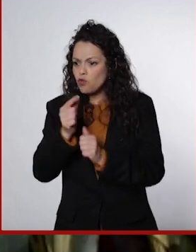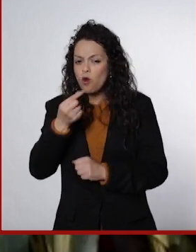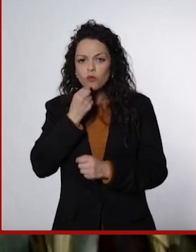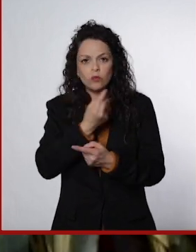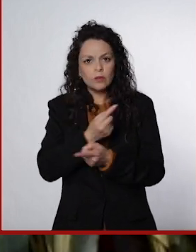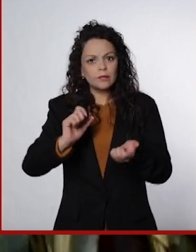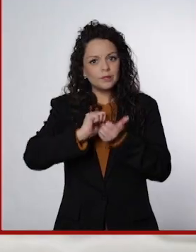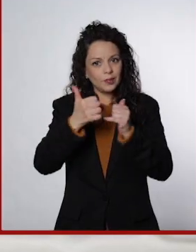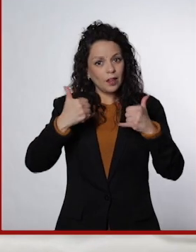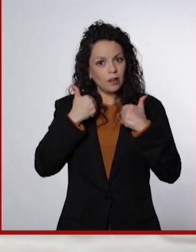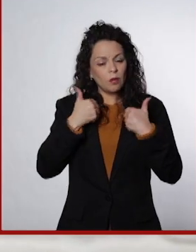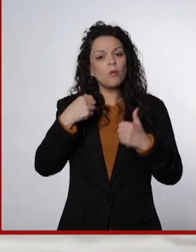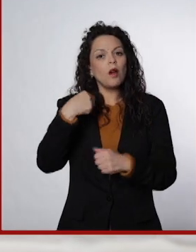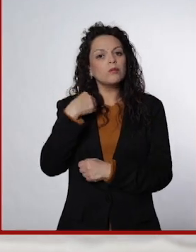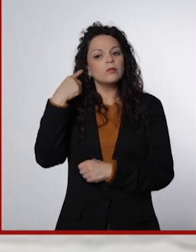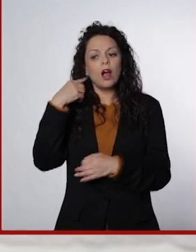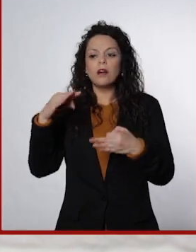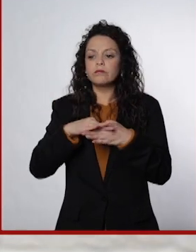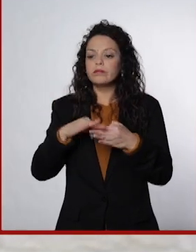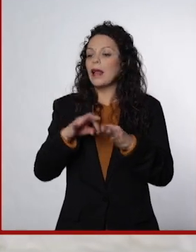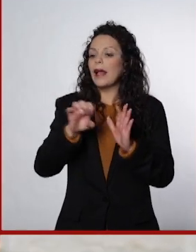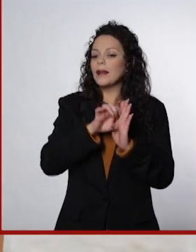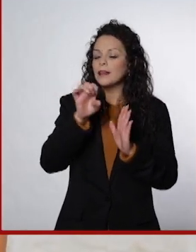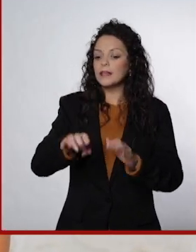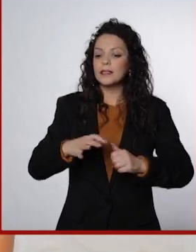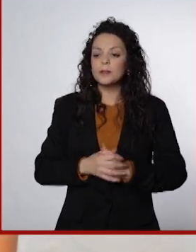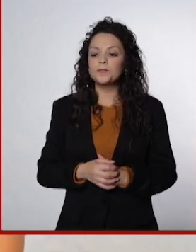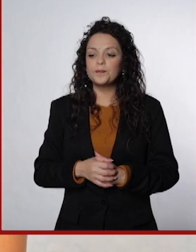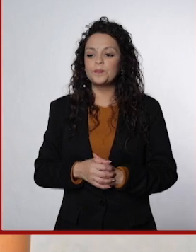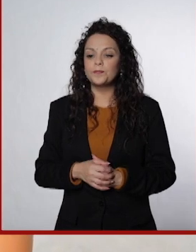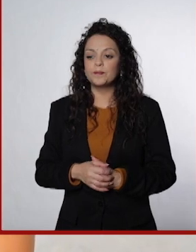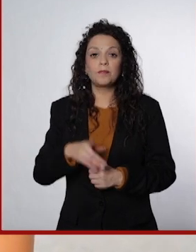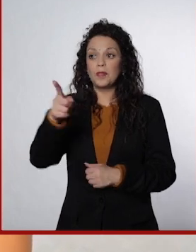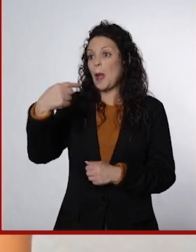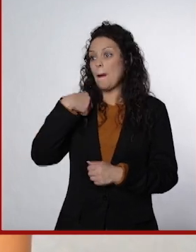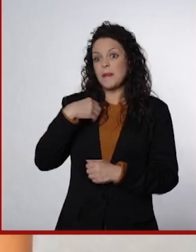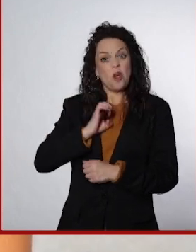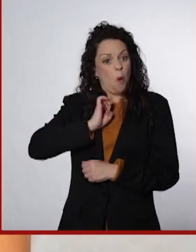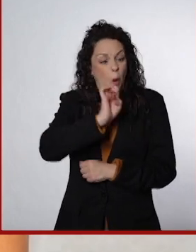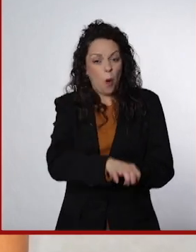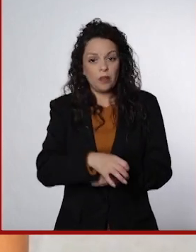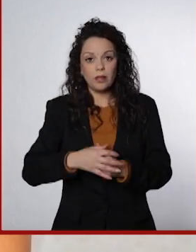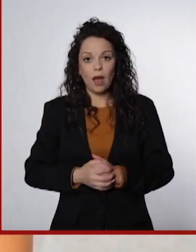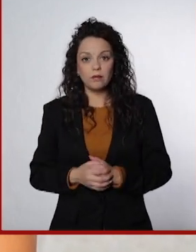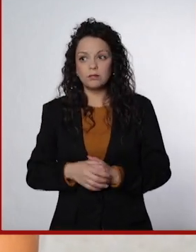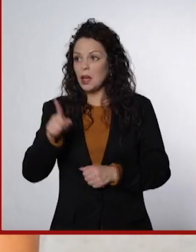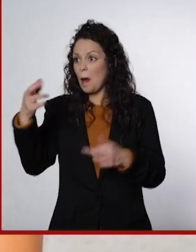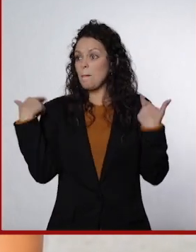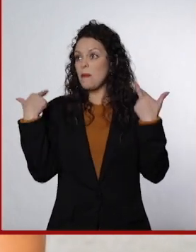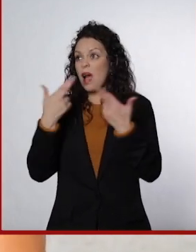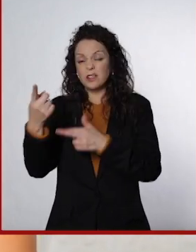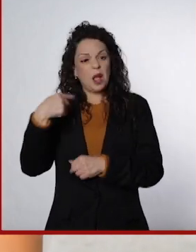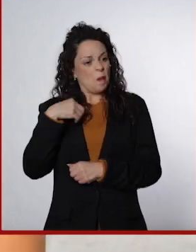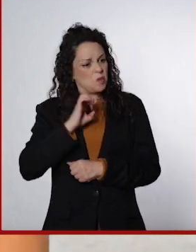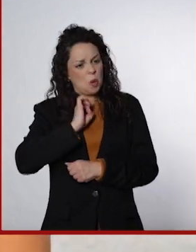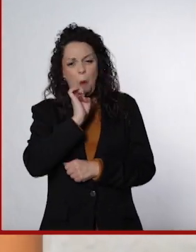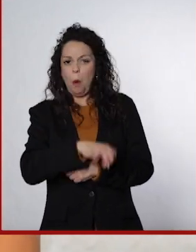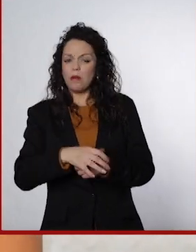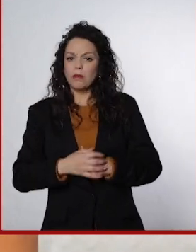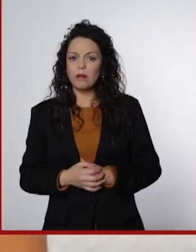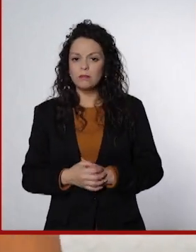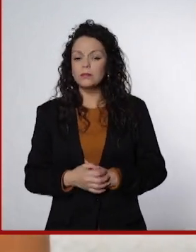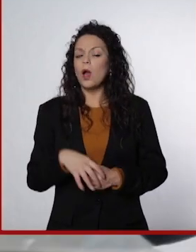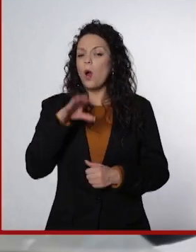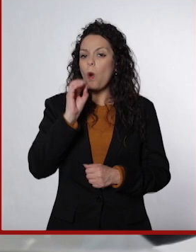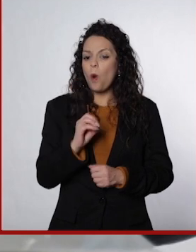escucho cosas como, no sé, sobre sus profes y maestras, ¿no? Como, es que me odia, es que esa maestra me odia, por ejemplo, ¿no? O le puedes